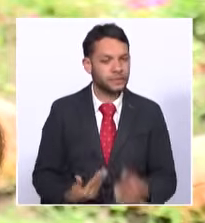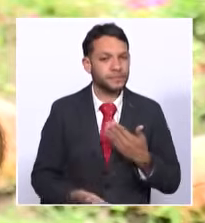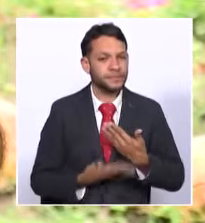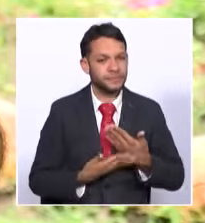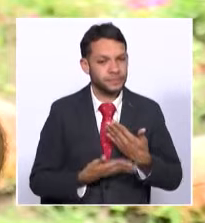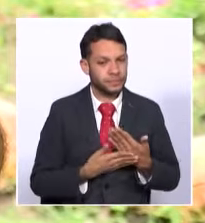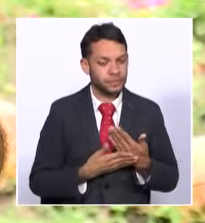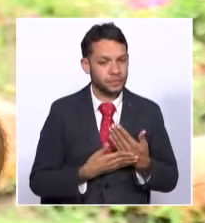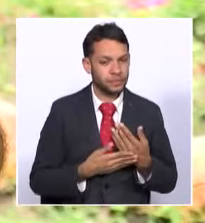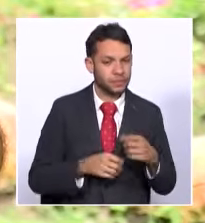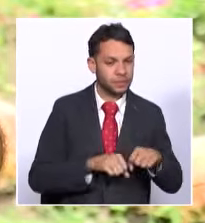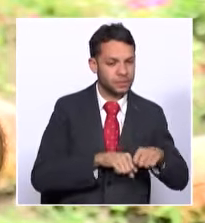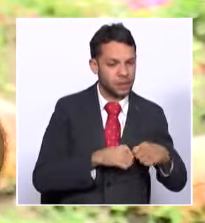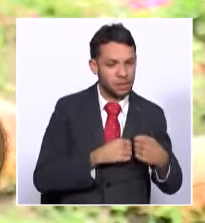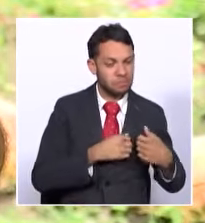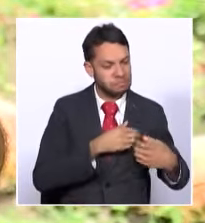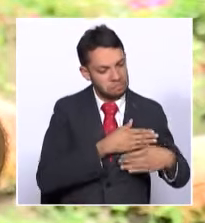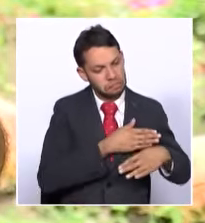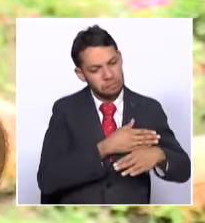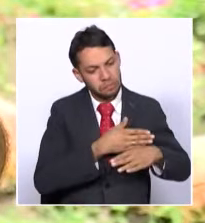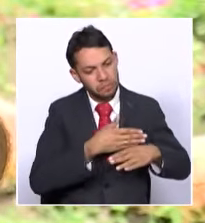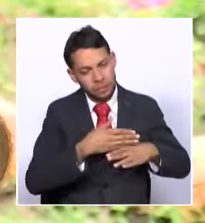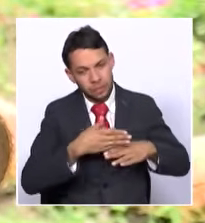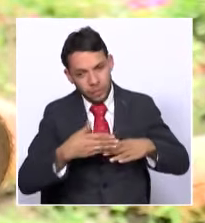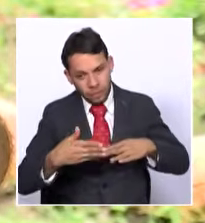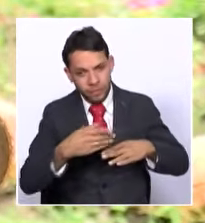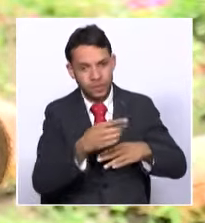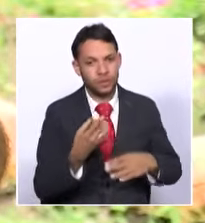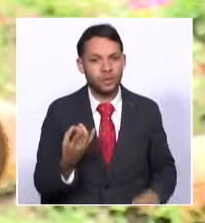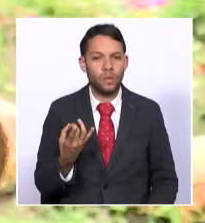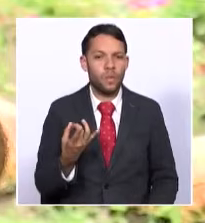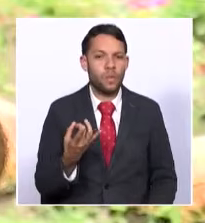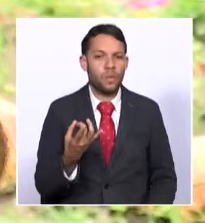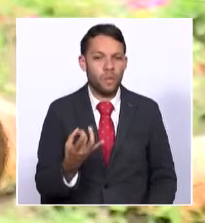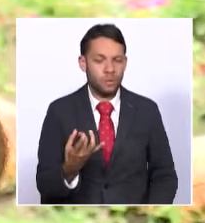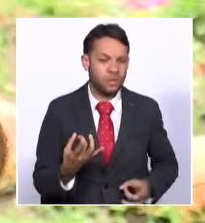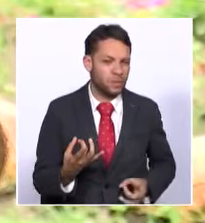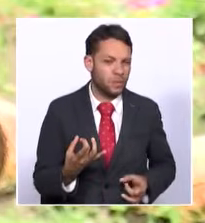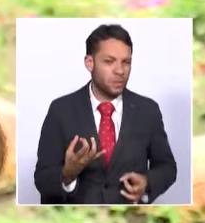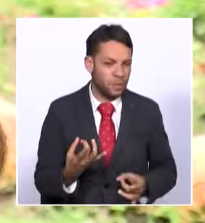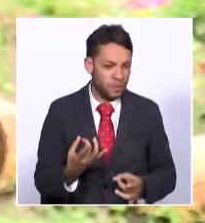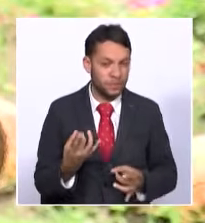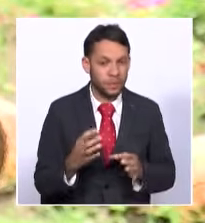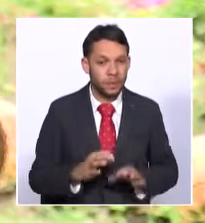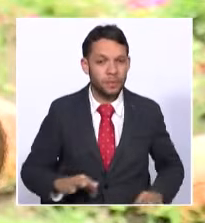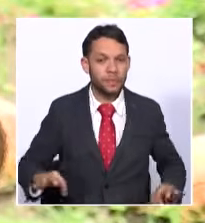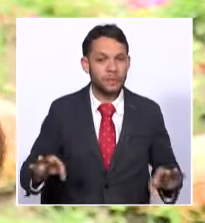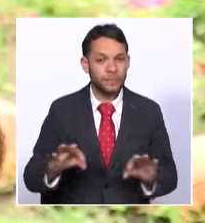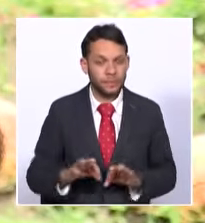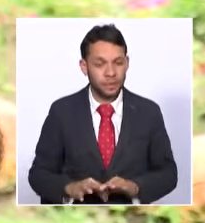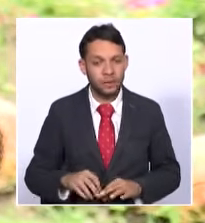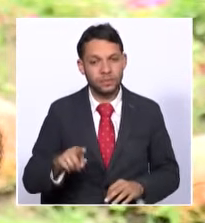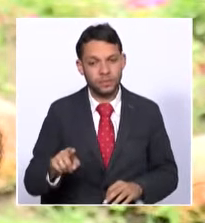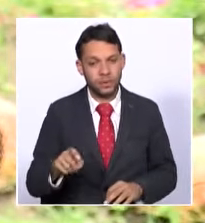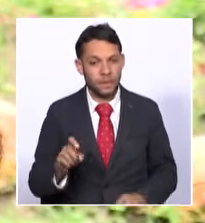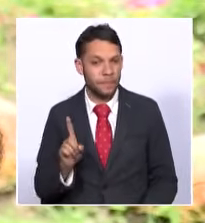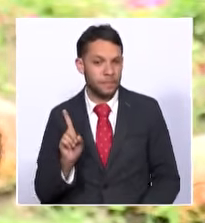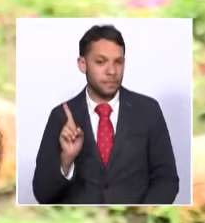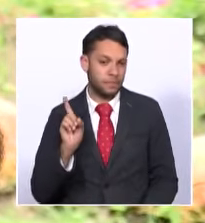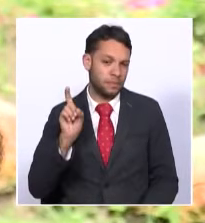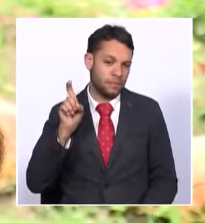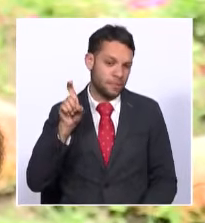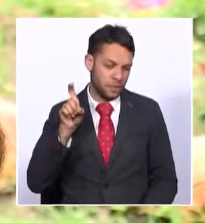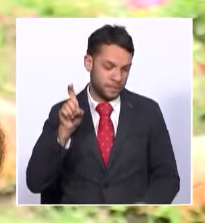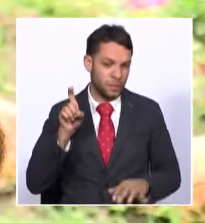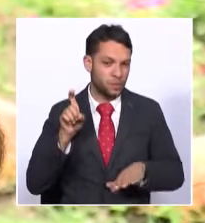es posible que en un tiempo nos comience a generar dolor. Miren la importancia, una escoliosis comienza a dar,